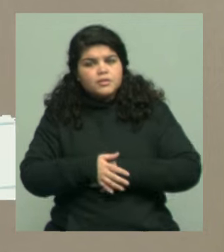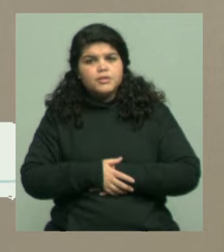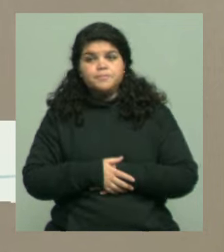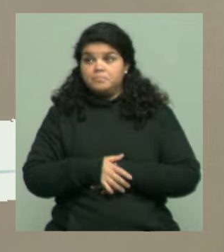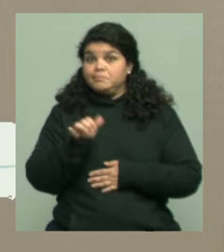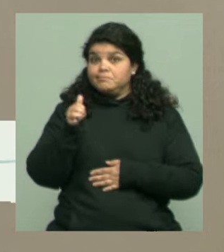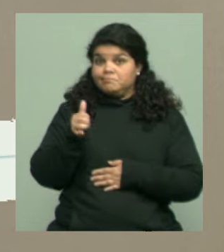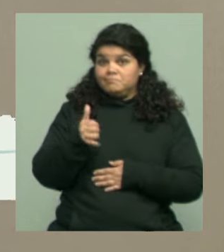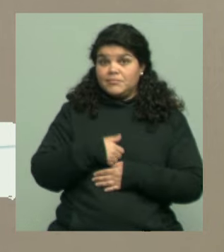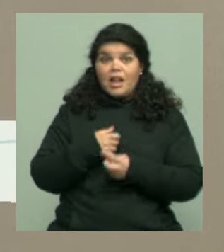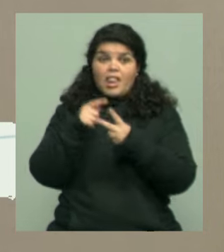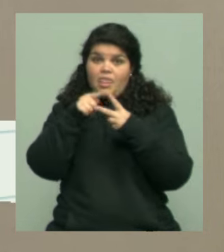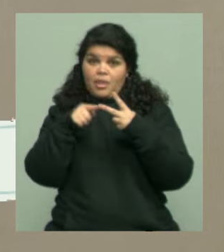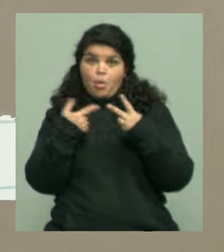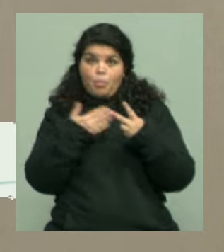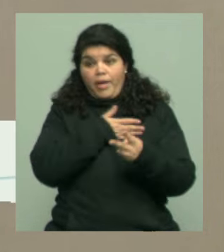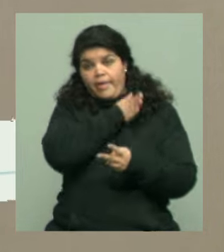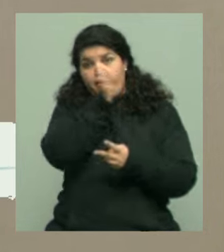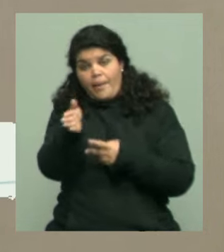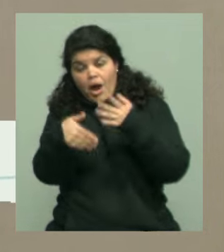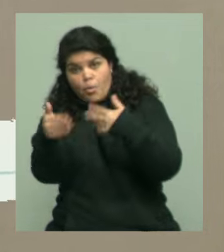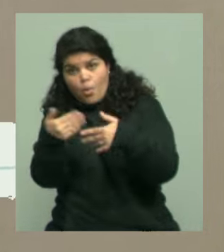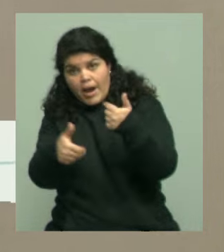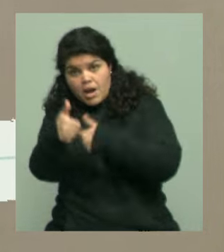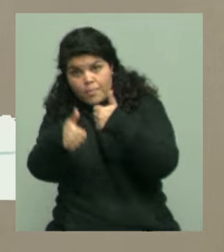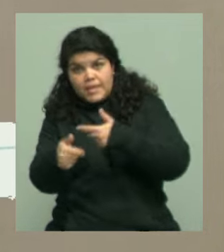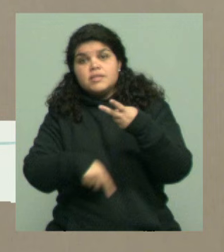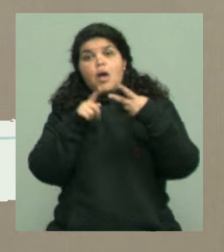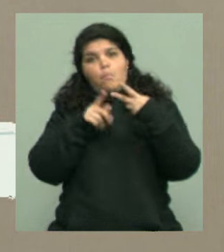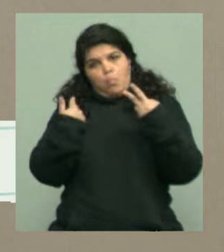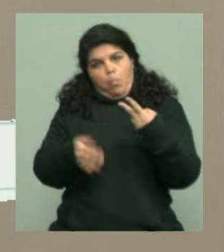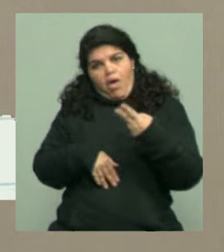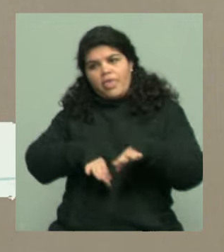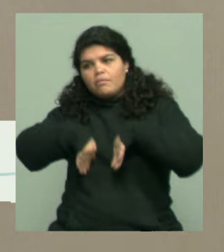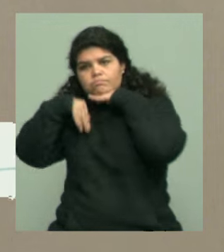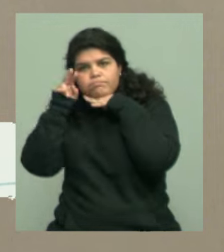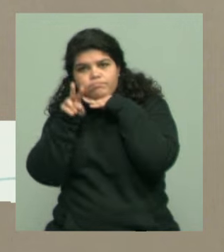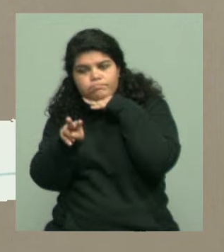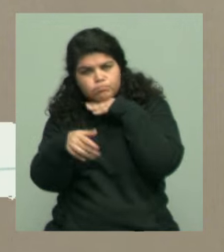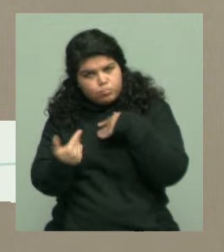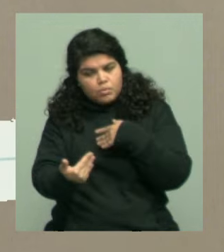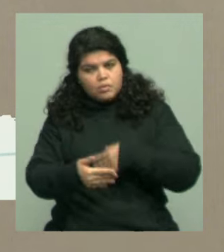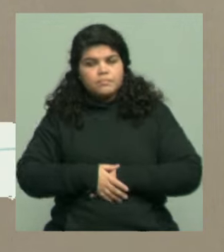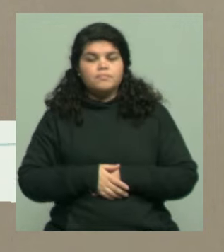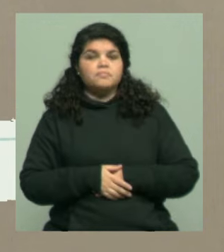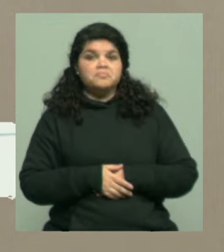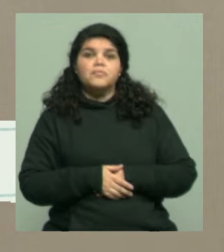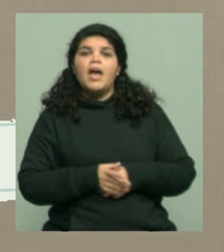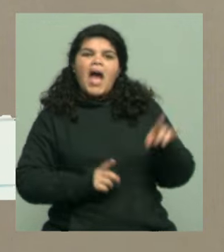Excelente, sí, se pueden las dos cosas. Se puede ir a jugar y a ver. Es importante que vaya gente a ver porque, bueno, no siempre se animan, pero es